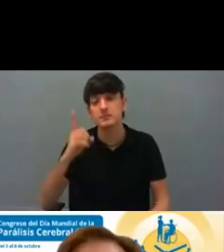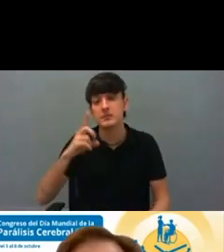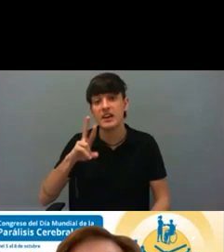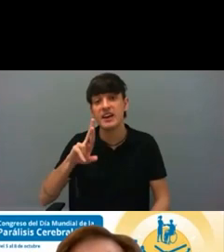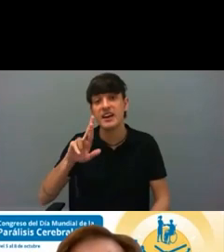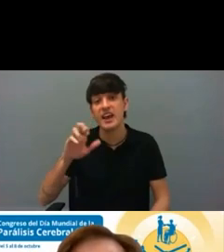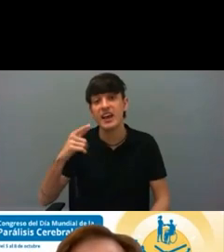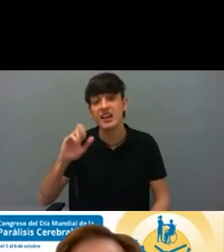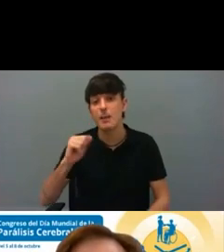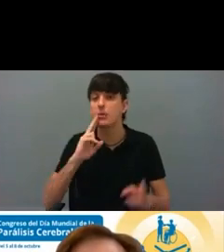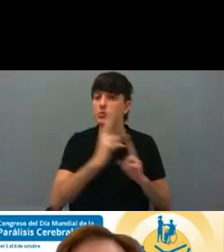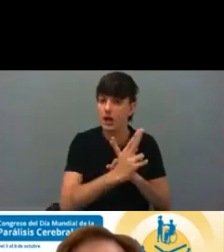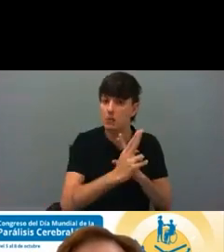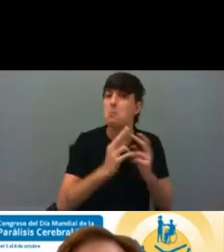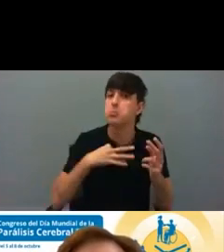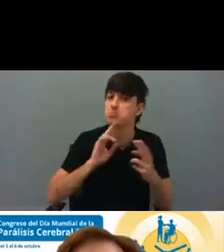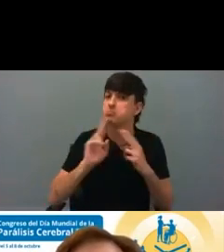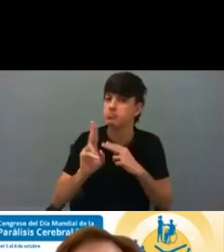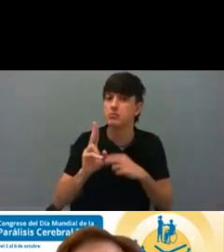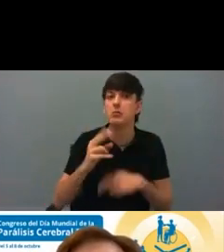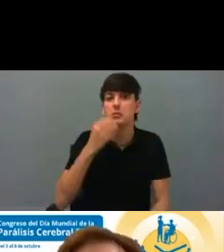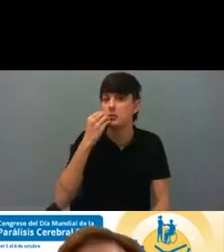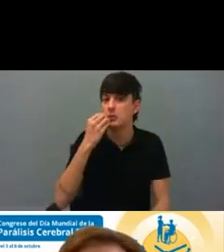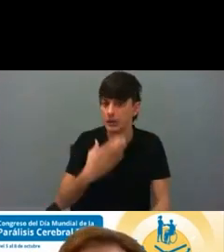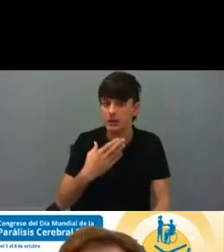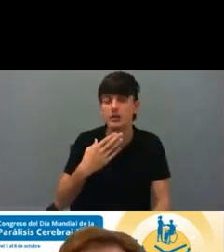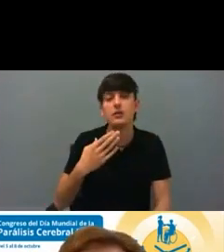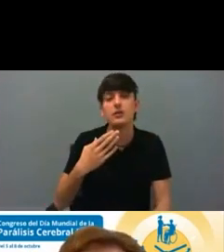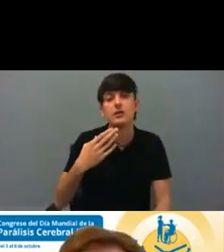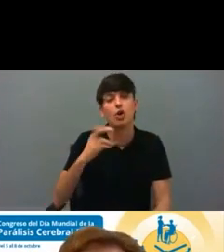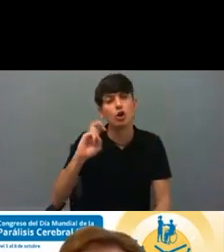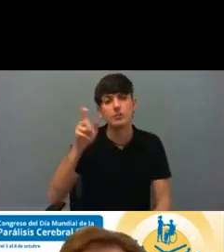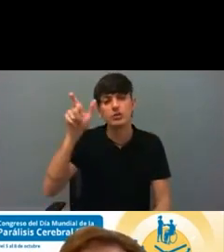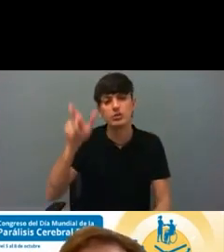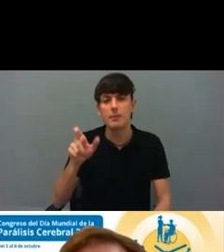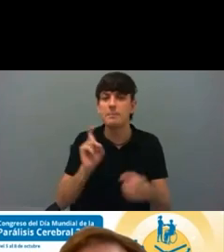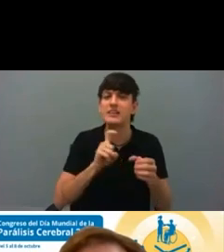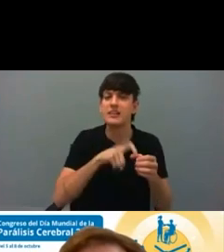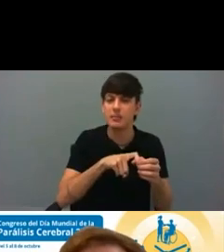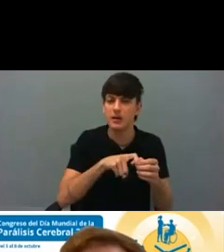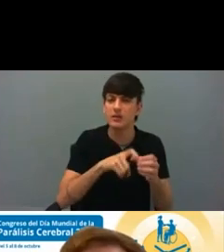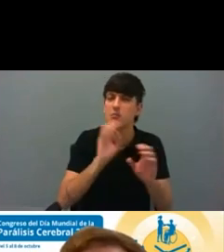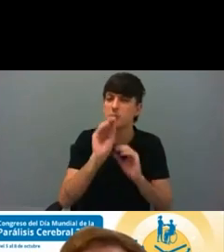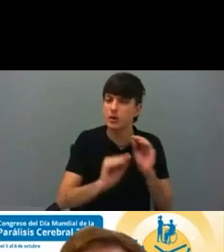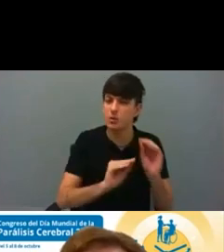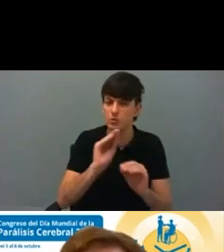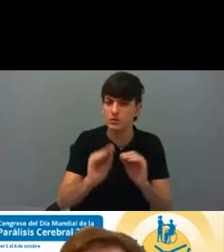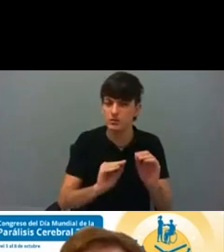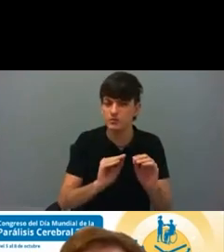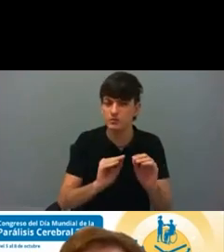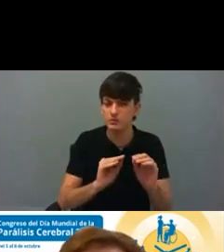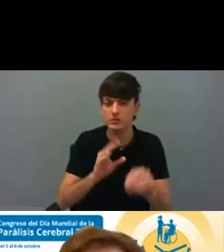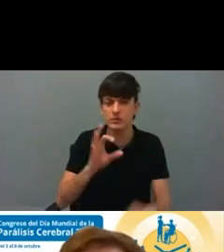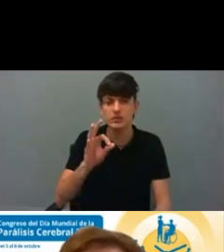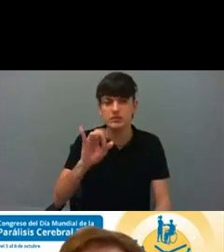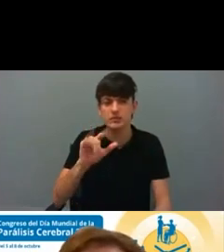planteaba Elisa. La siguiente persona interesada en participar y que ha lanzado una serie de preguntas o reflexiones, Silvia Lafuente